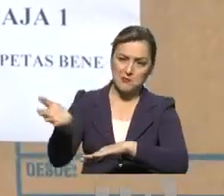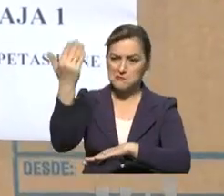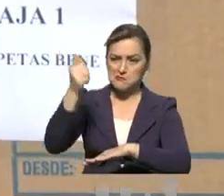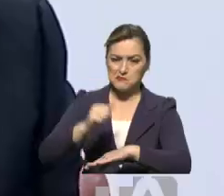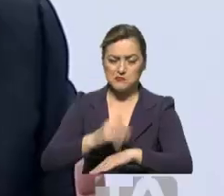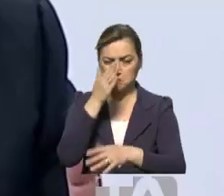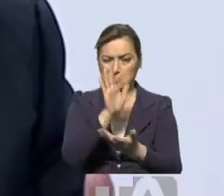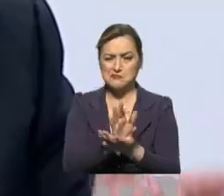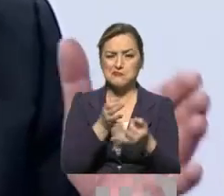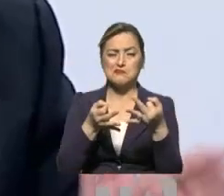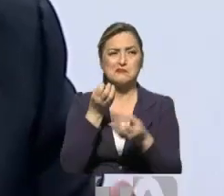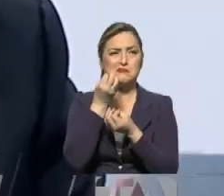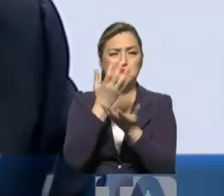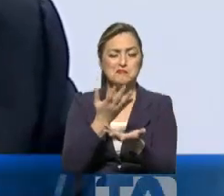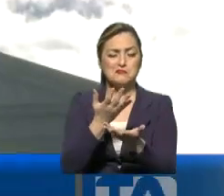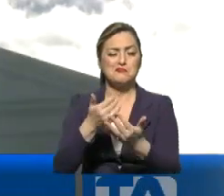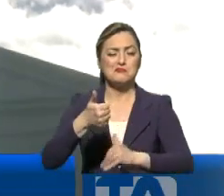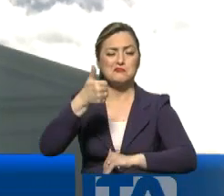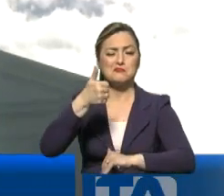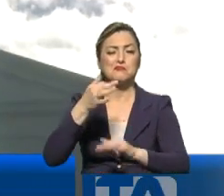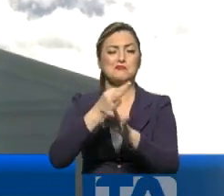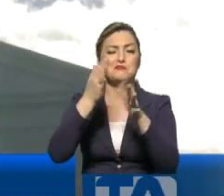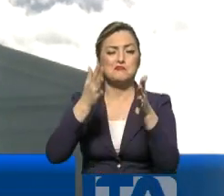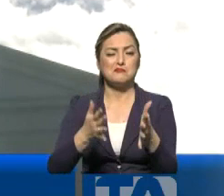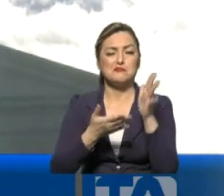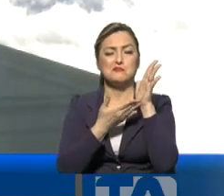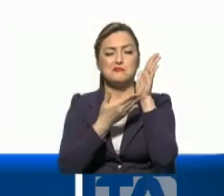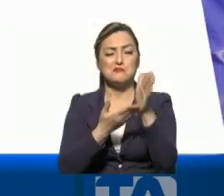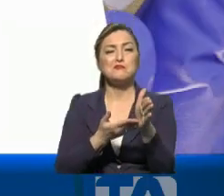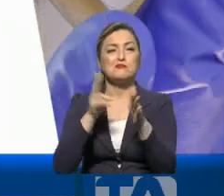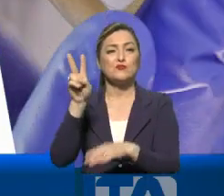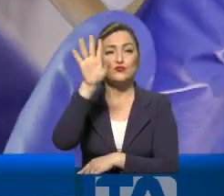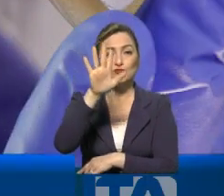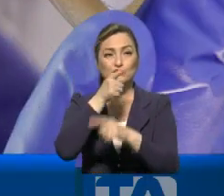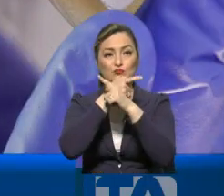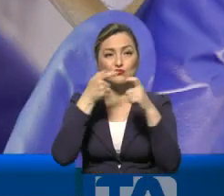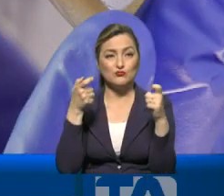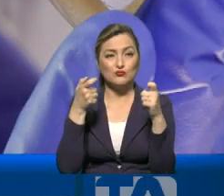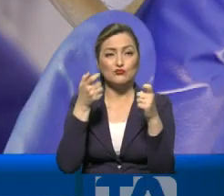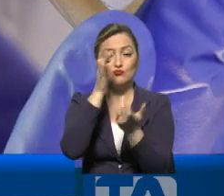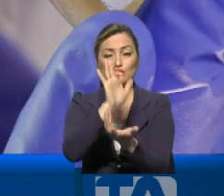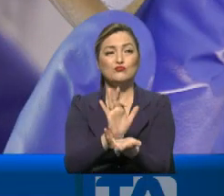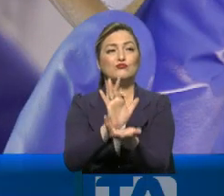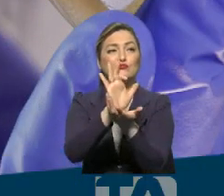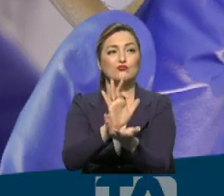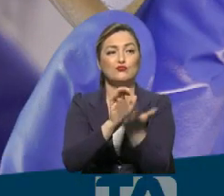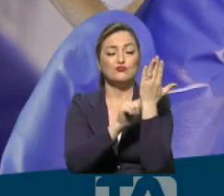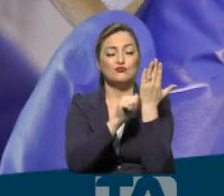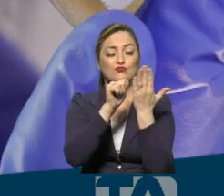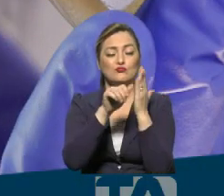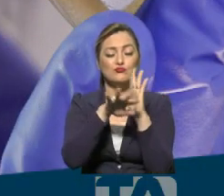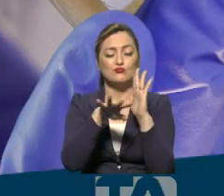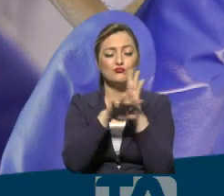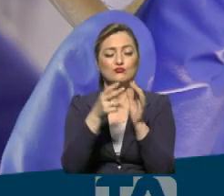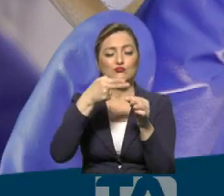penal establece la comparecencia de altos funcionarios del Estado. Por ejemplo, el 25 de marzo deberán rendir su versión el ministro de Energía